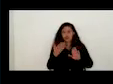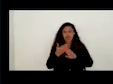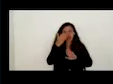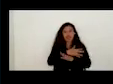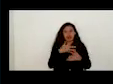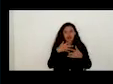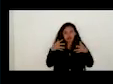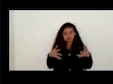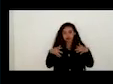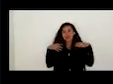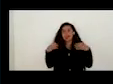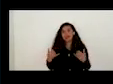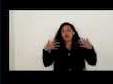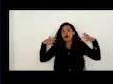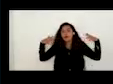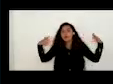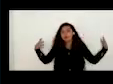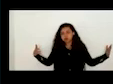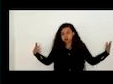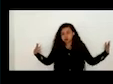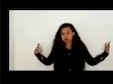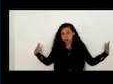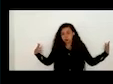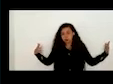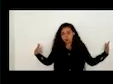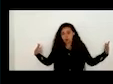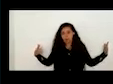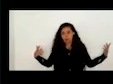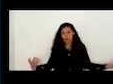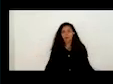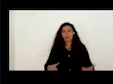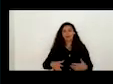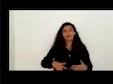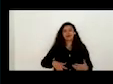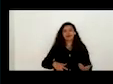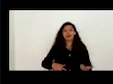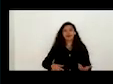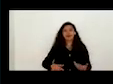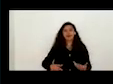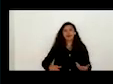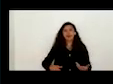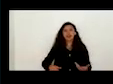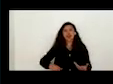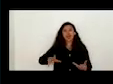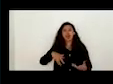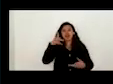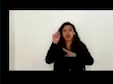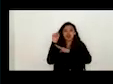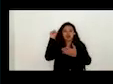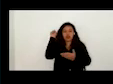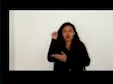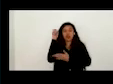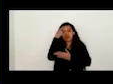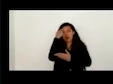obesidad, terminan casi el embarazo con la ganancia de peso superior al que sería el de un bajo